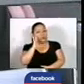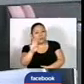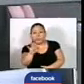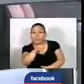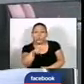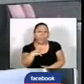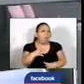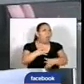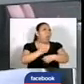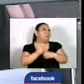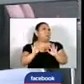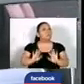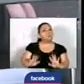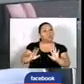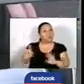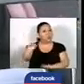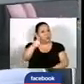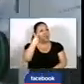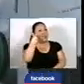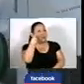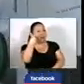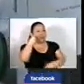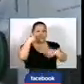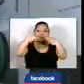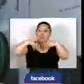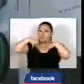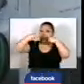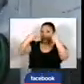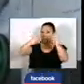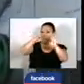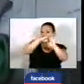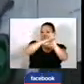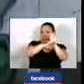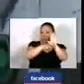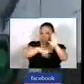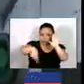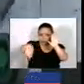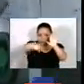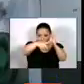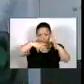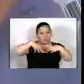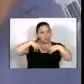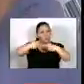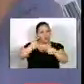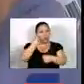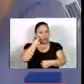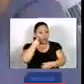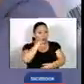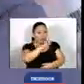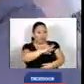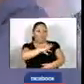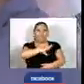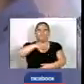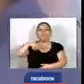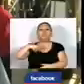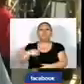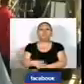confiarse y cumplir con los protocolos establecidos para salvaguardar su salud y la de los seres queridos.